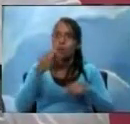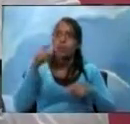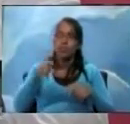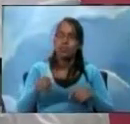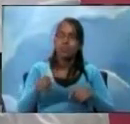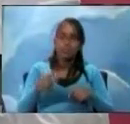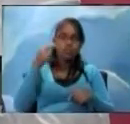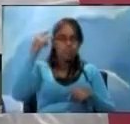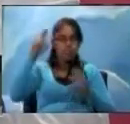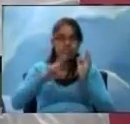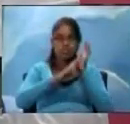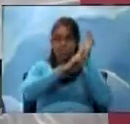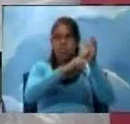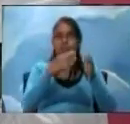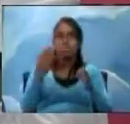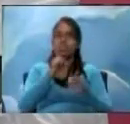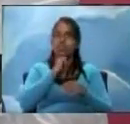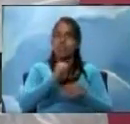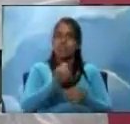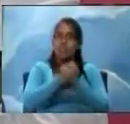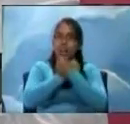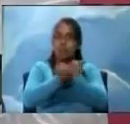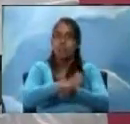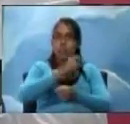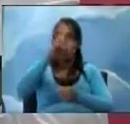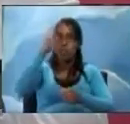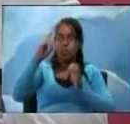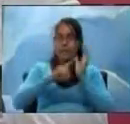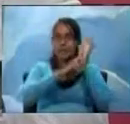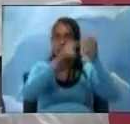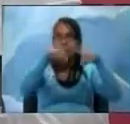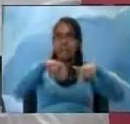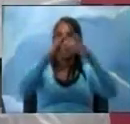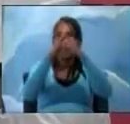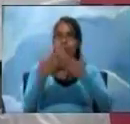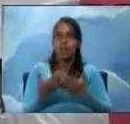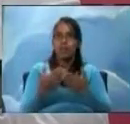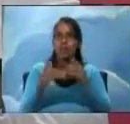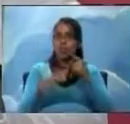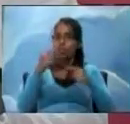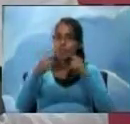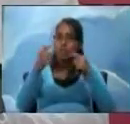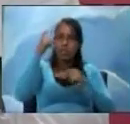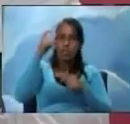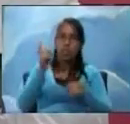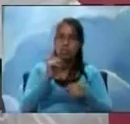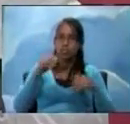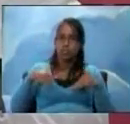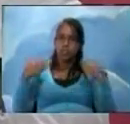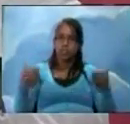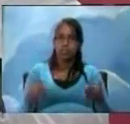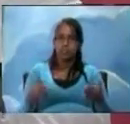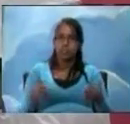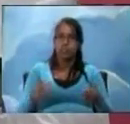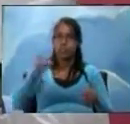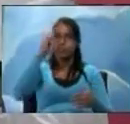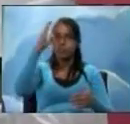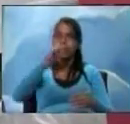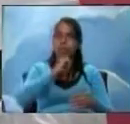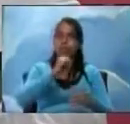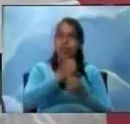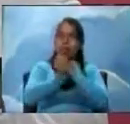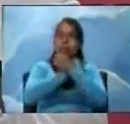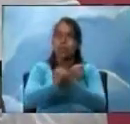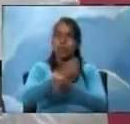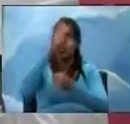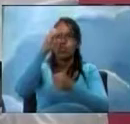Aquí reflejamos lo que es Dios, el amor de Dios manifestado en esta palabra. Todos los días no nos cansamos el tema, Dios es